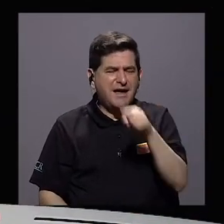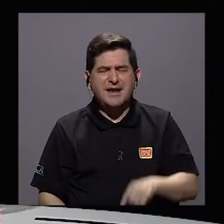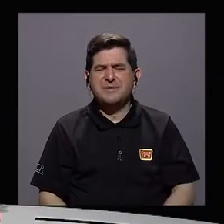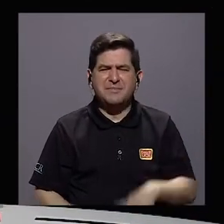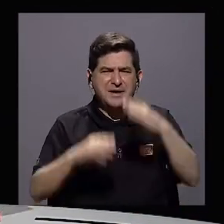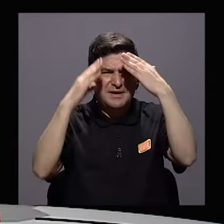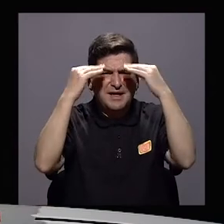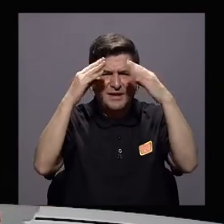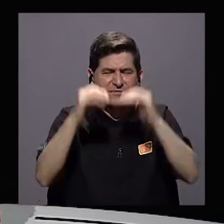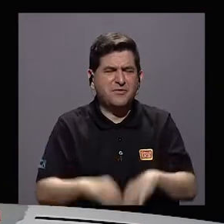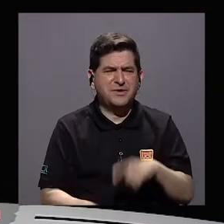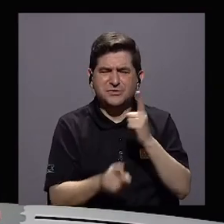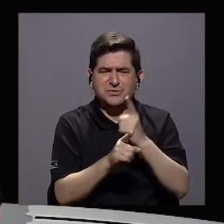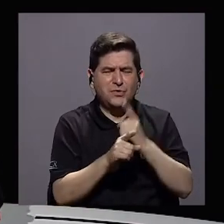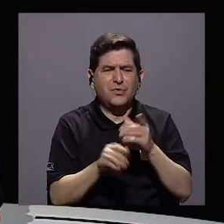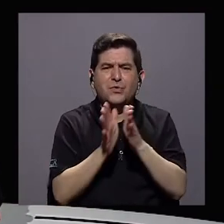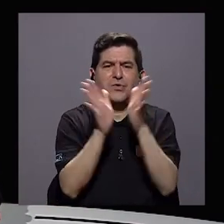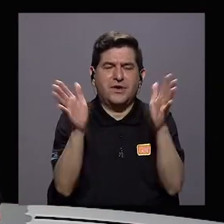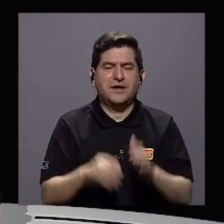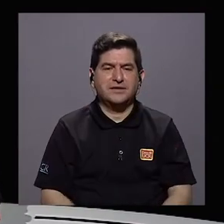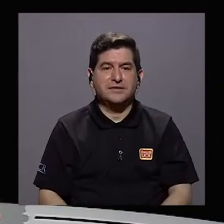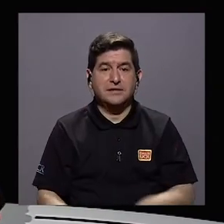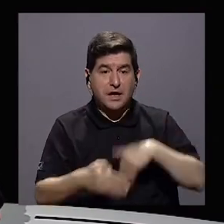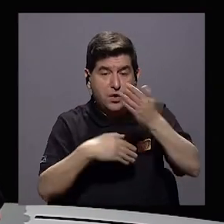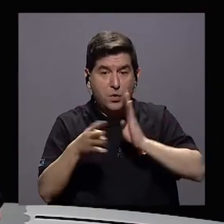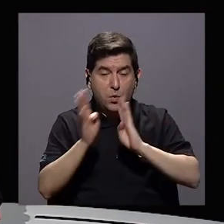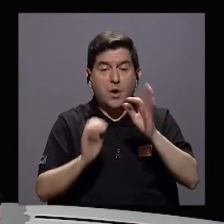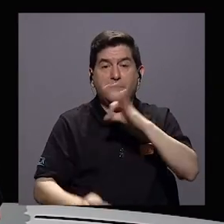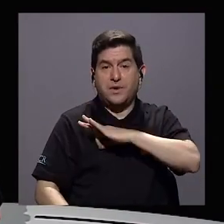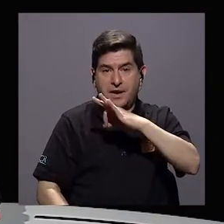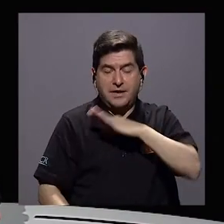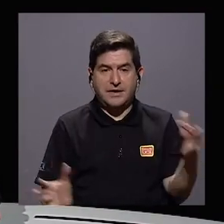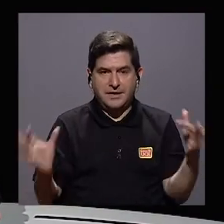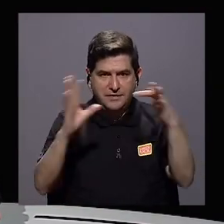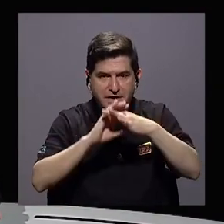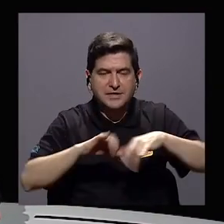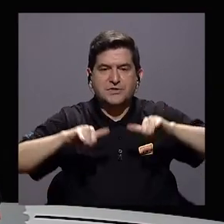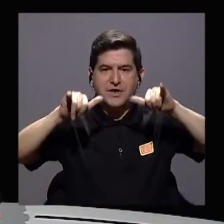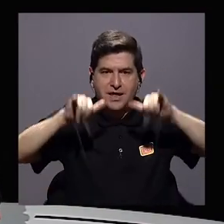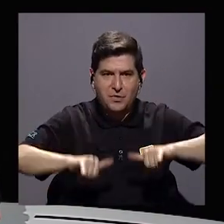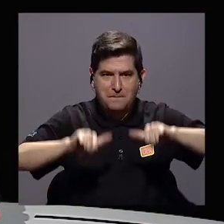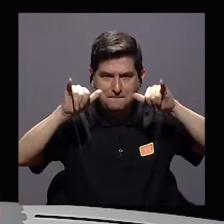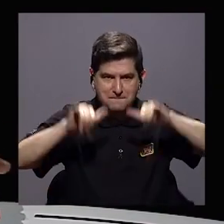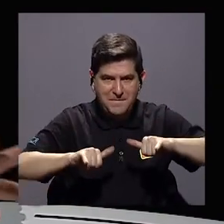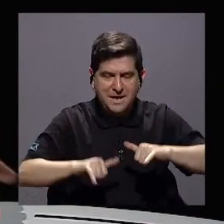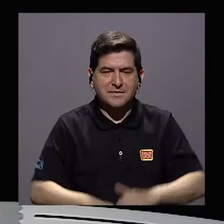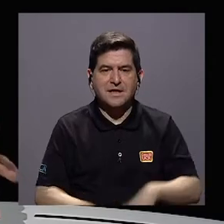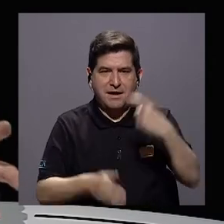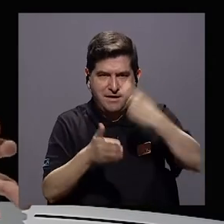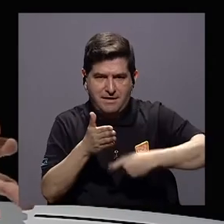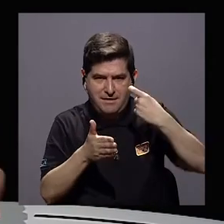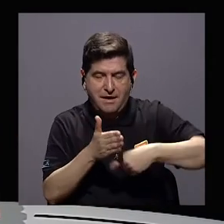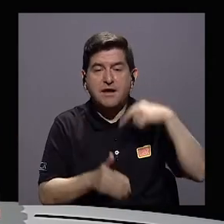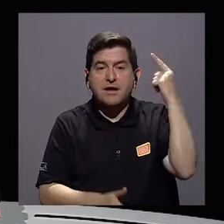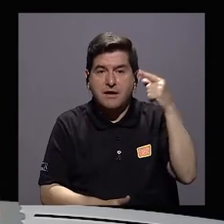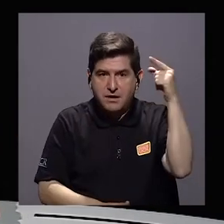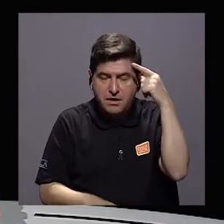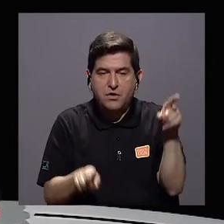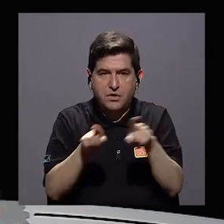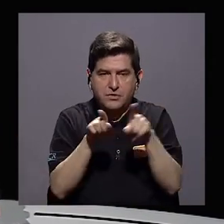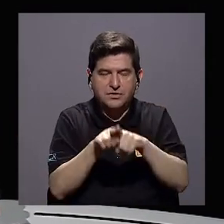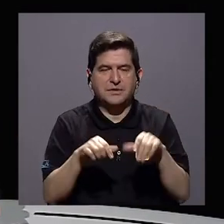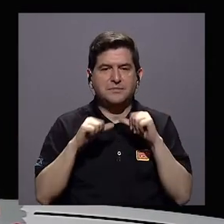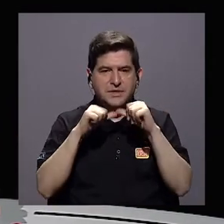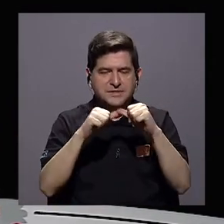de desmitificar aquellas informaciones que se han hecho públicas. Para el próximo bloque hablaremos mucho sobre esos beneficios en torno al mantener